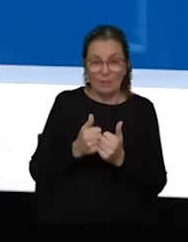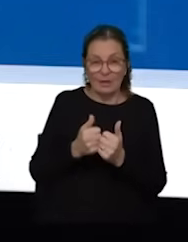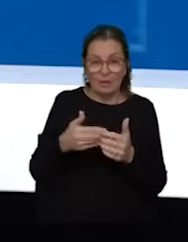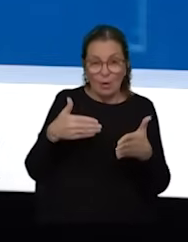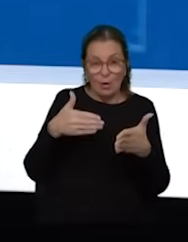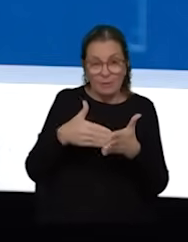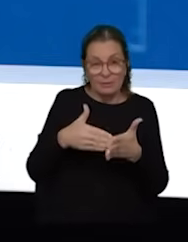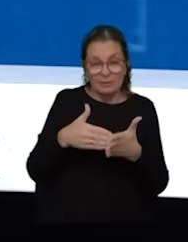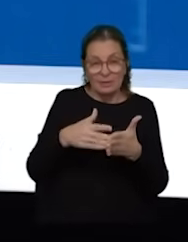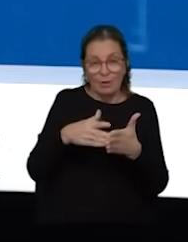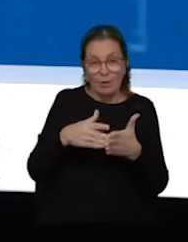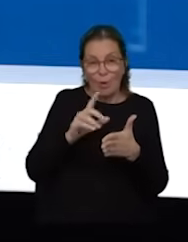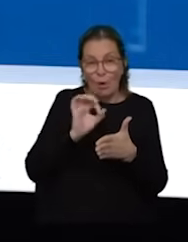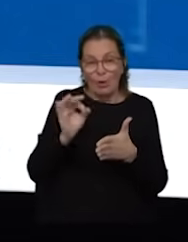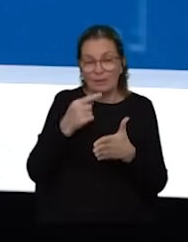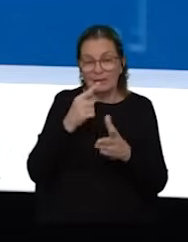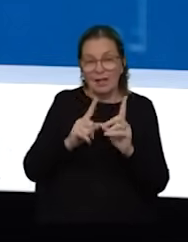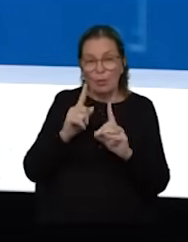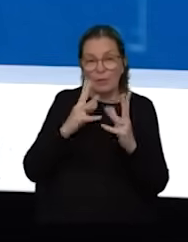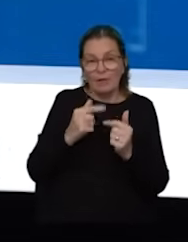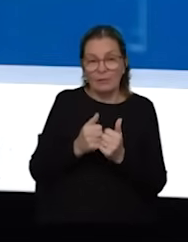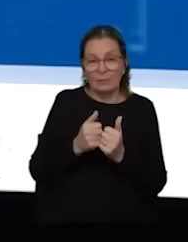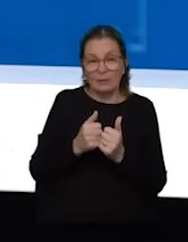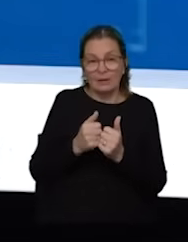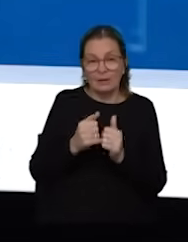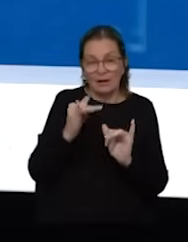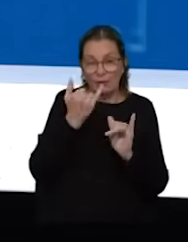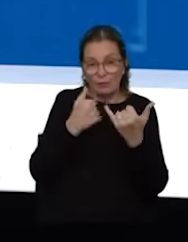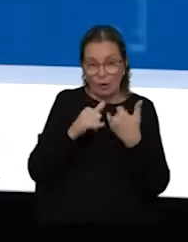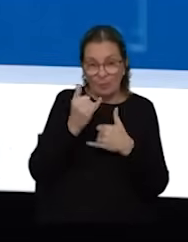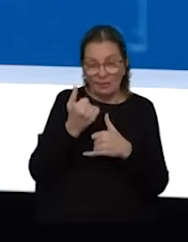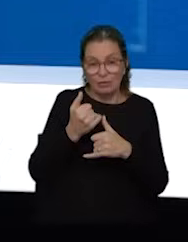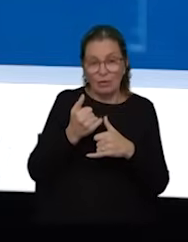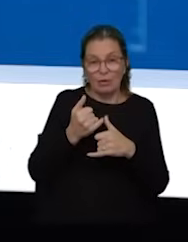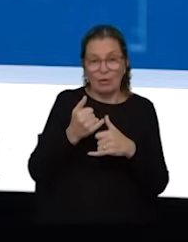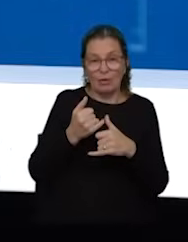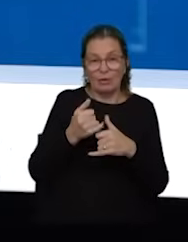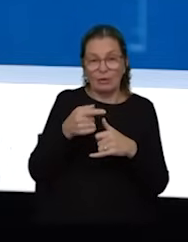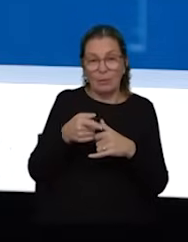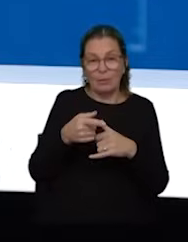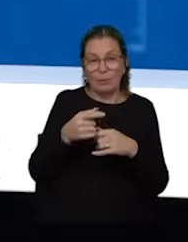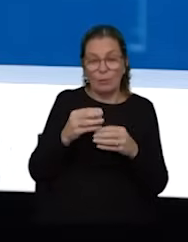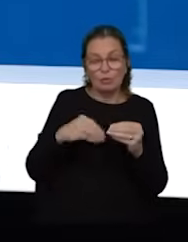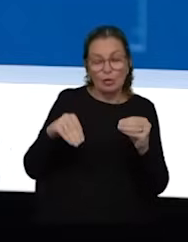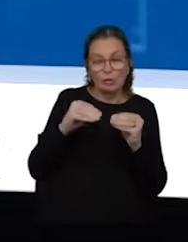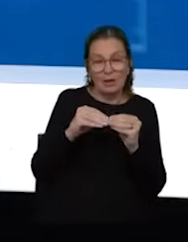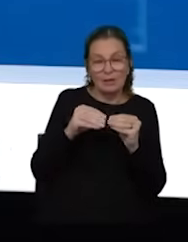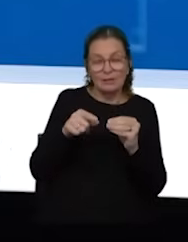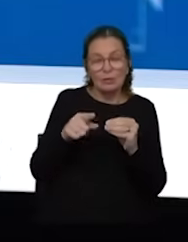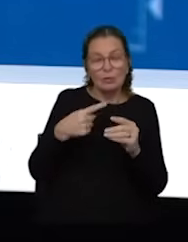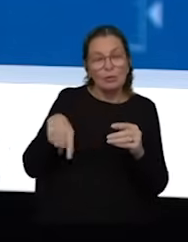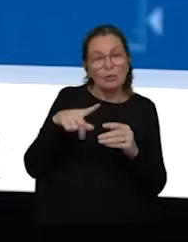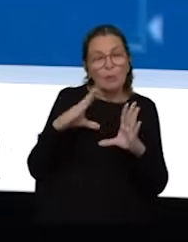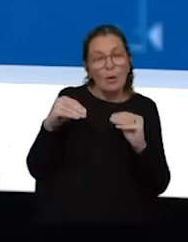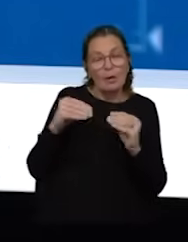limita o delmita por decirlo de alguna manera que es la información la información Imparcial completa sí V Sabes que nosotros lo